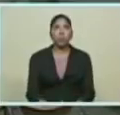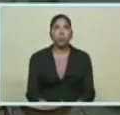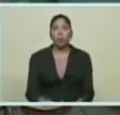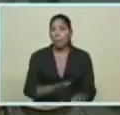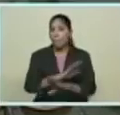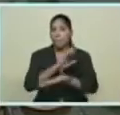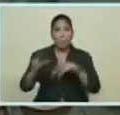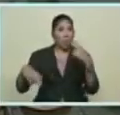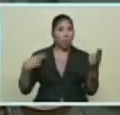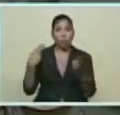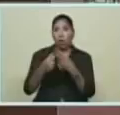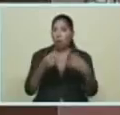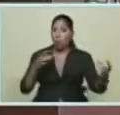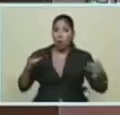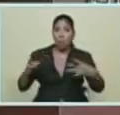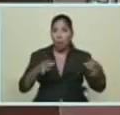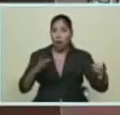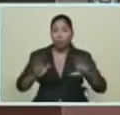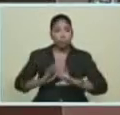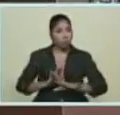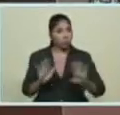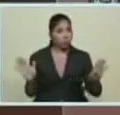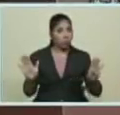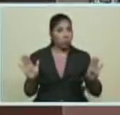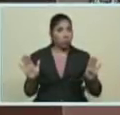¡Nunca más guarimba!